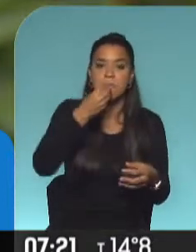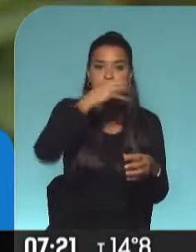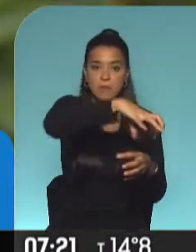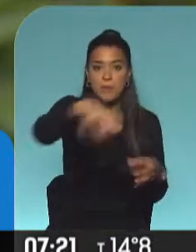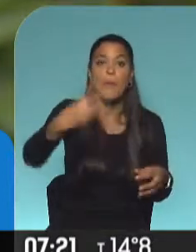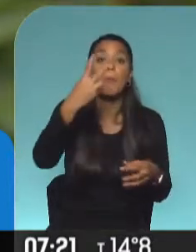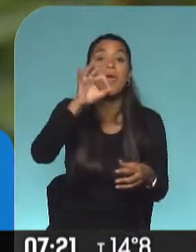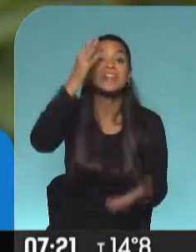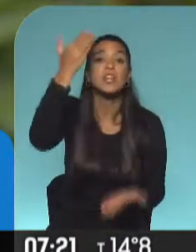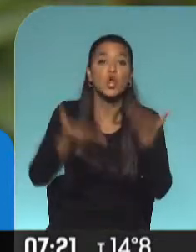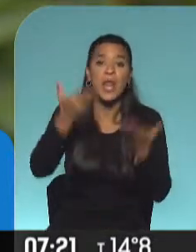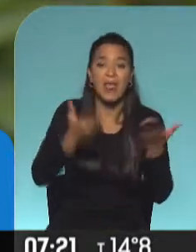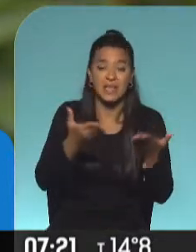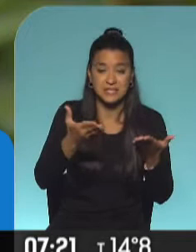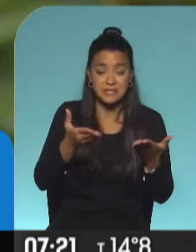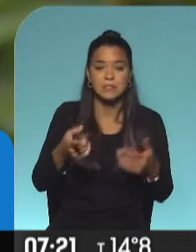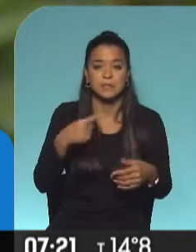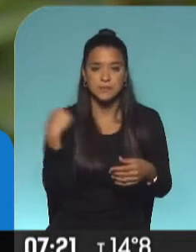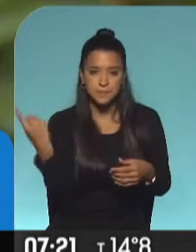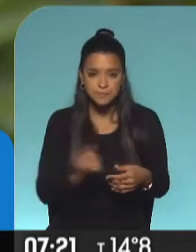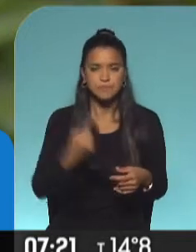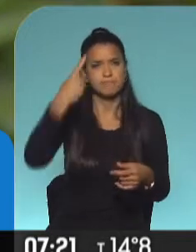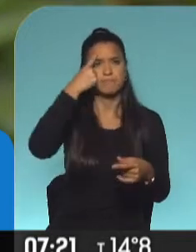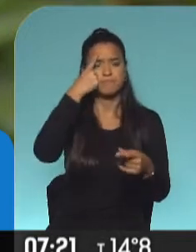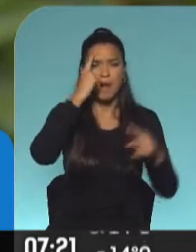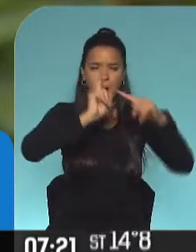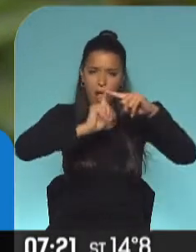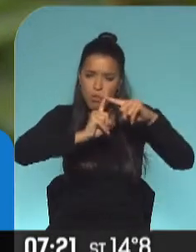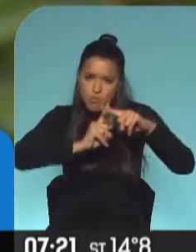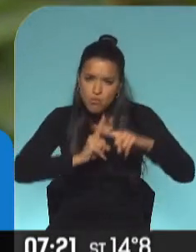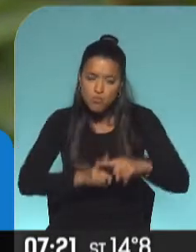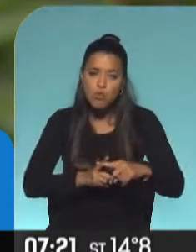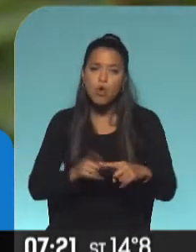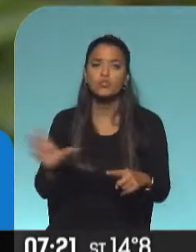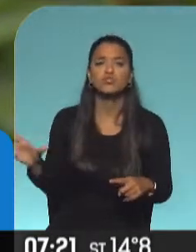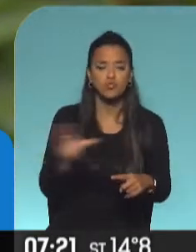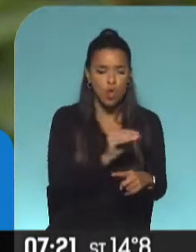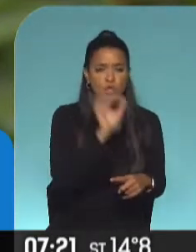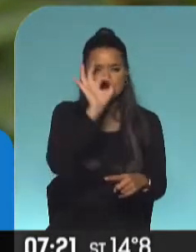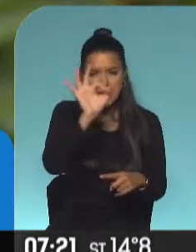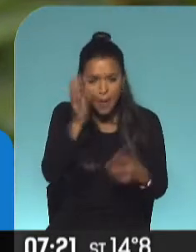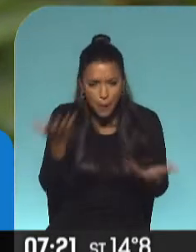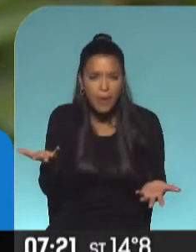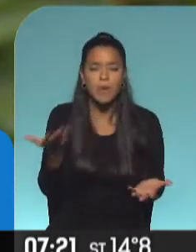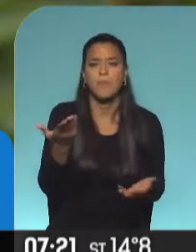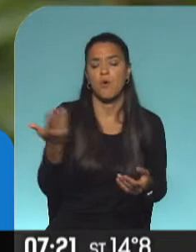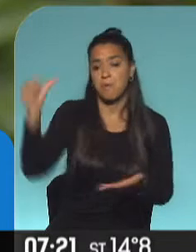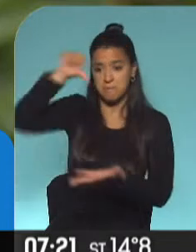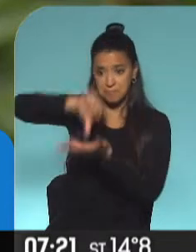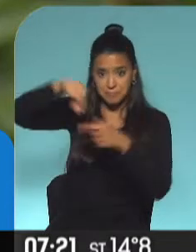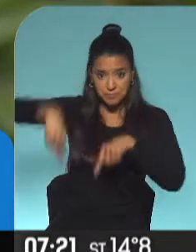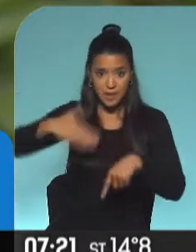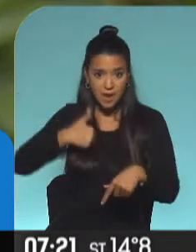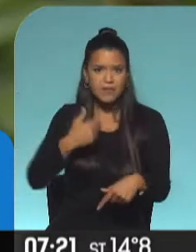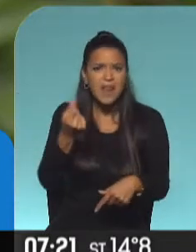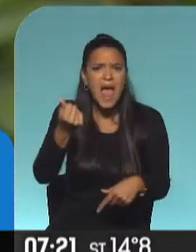toneladas hacemos regla de tres simple porque todos hemos escuchado que nuestro país es un